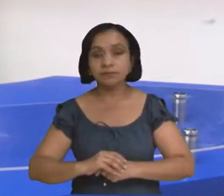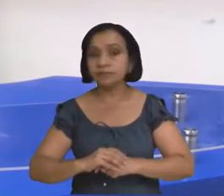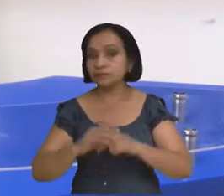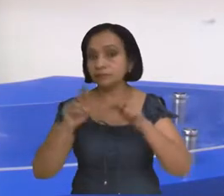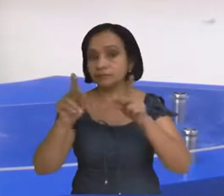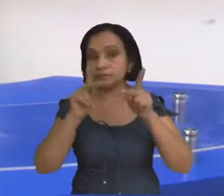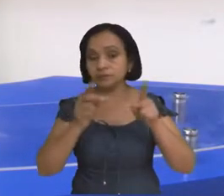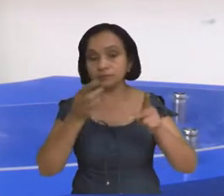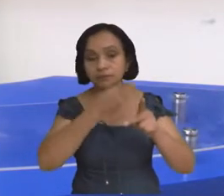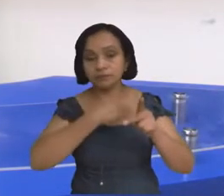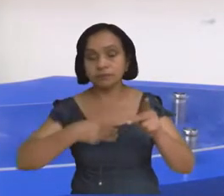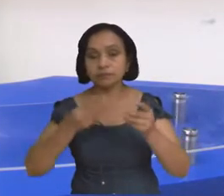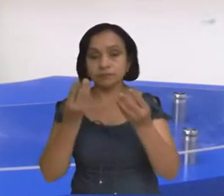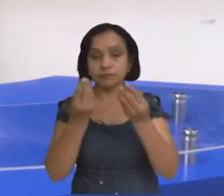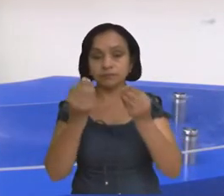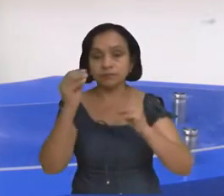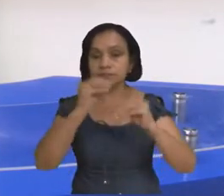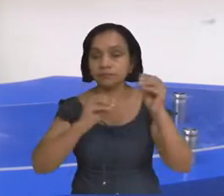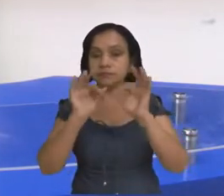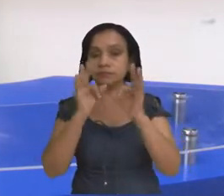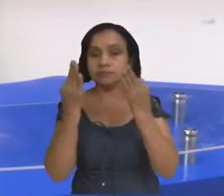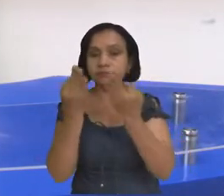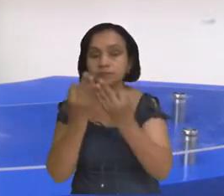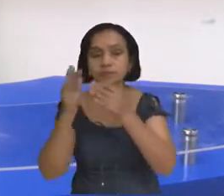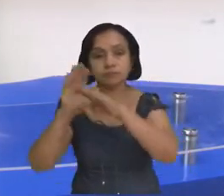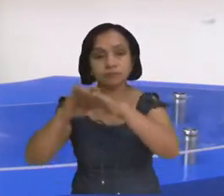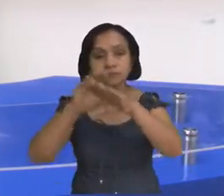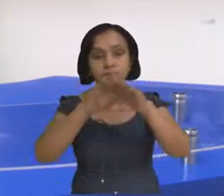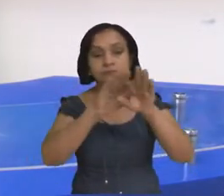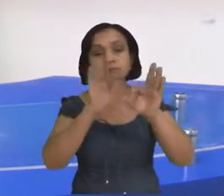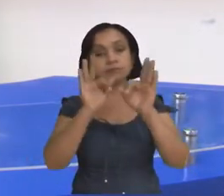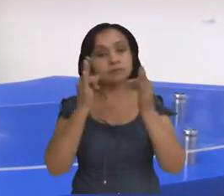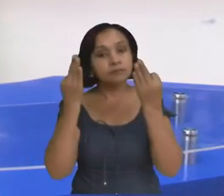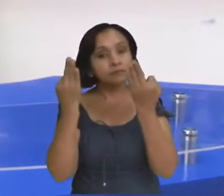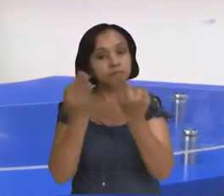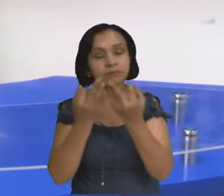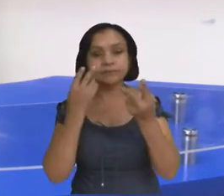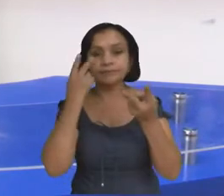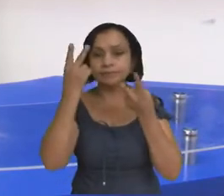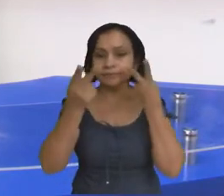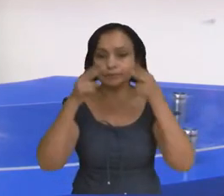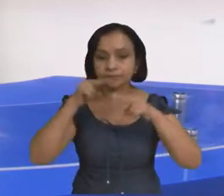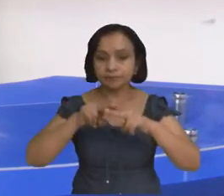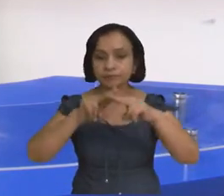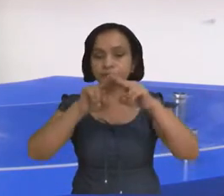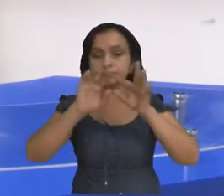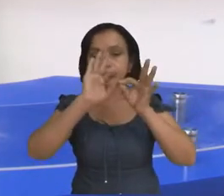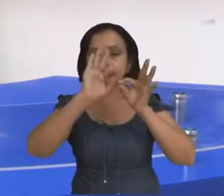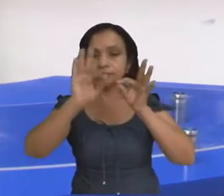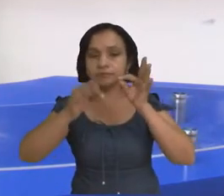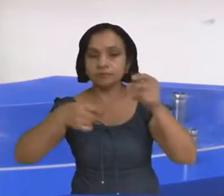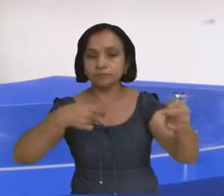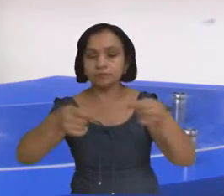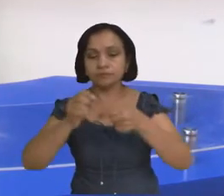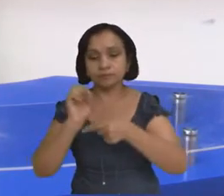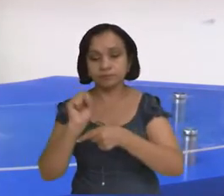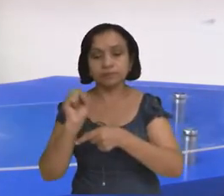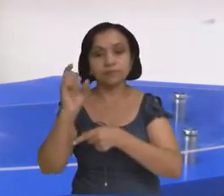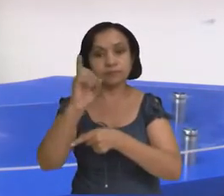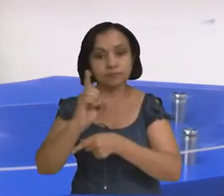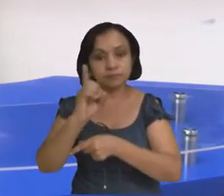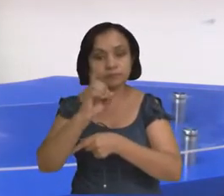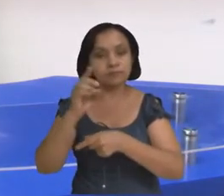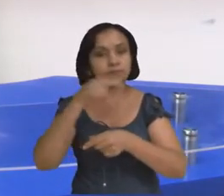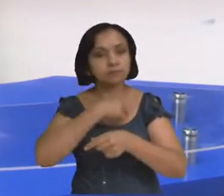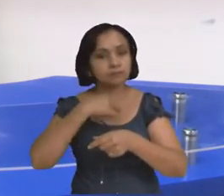Protagonistas del Ministerio de Economía Familiar invitan a las familias nicaragüenses a que visiten el Parque Nacional de Ferias este fin de semana, donde